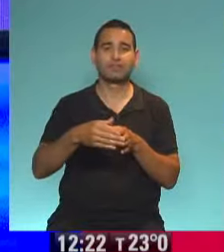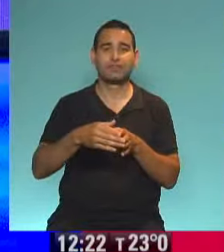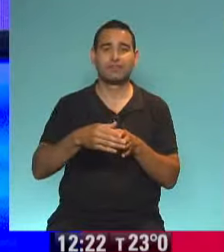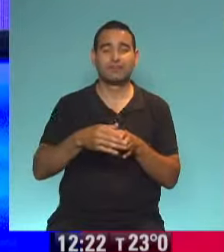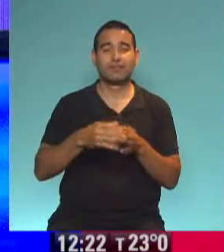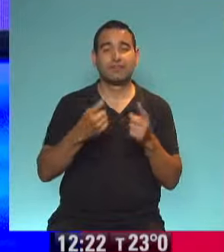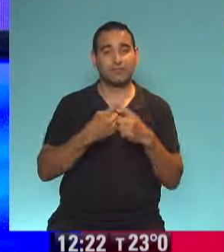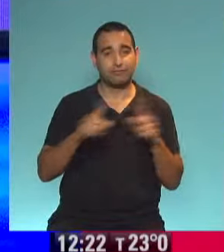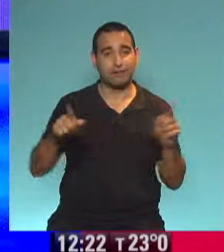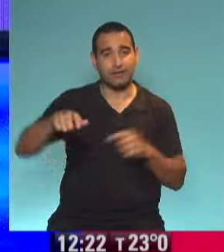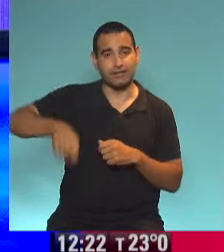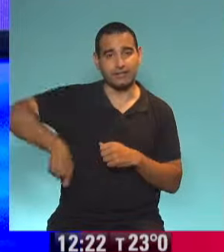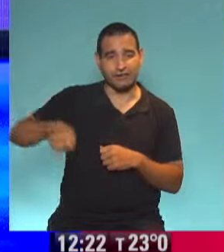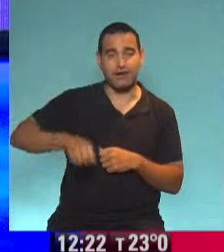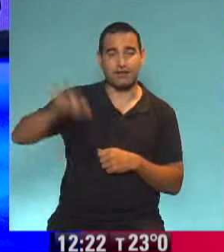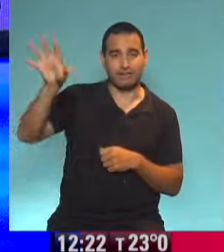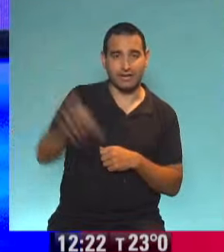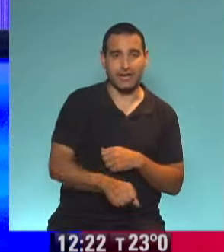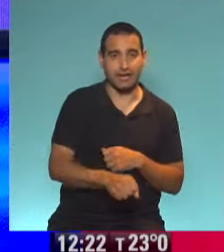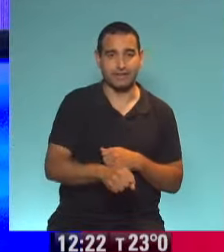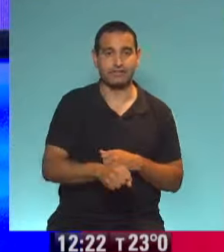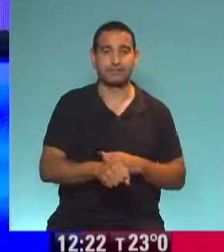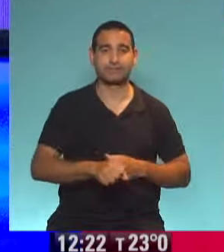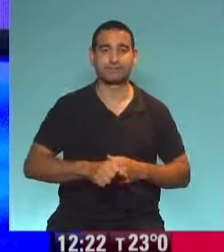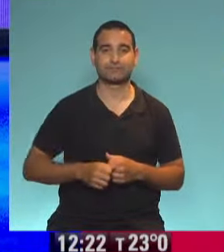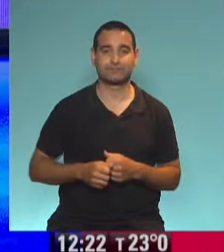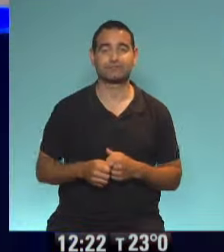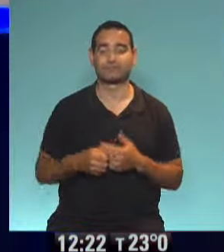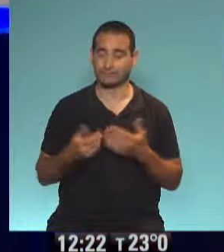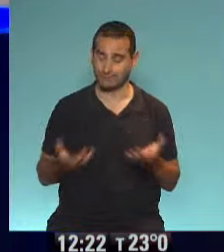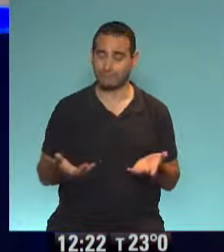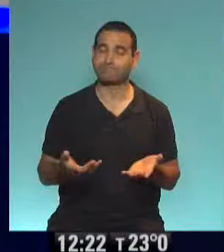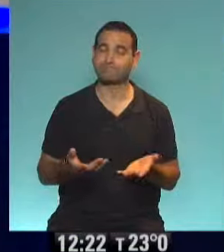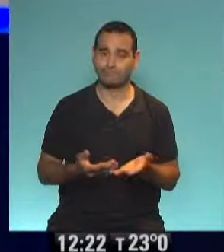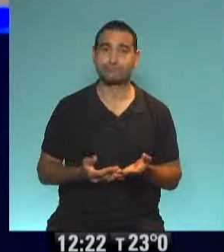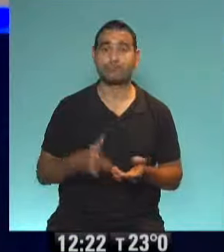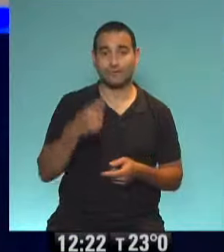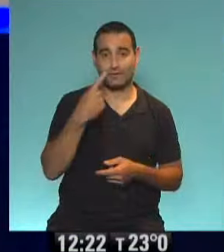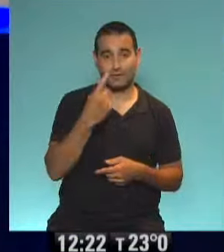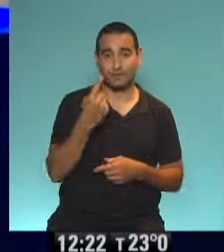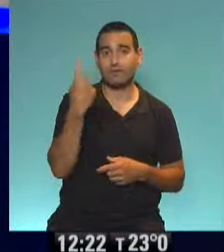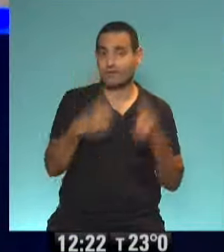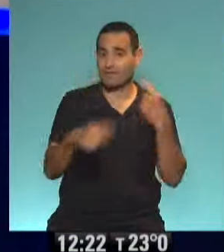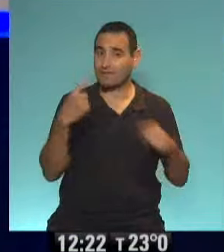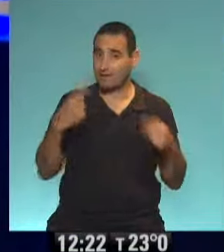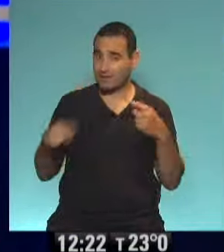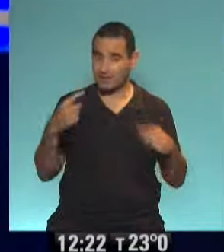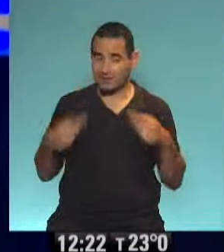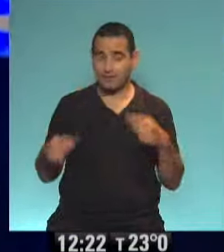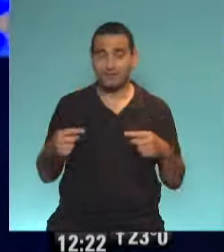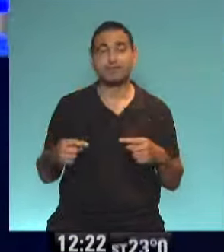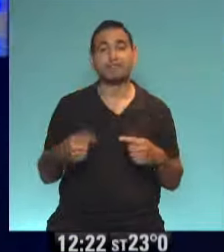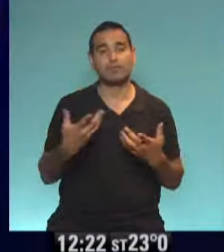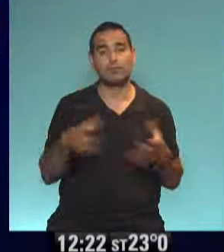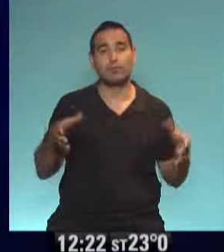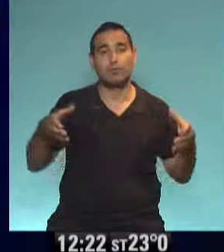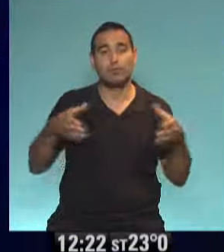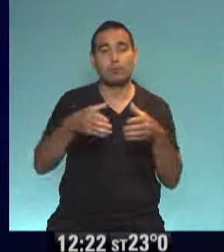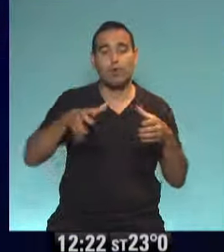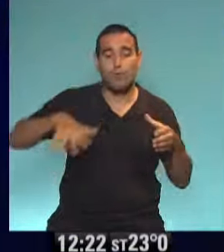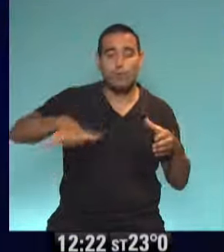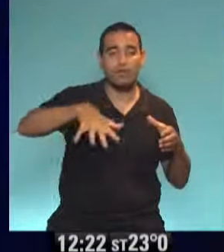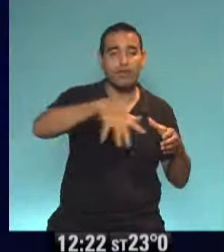circunstancias, por supuesto, lo que quiero decir es que las trajeron a las personas esclavizadas. Entonces este crisol en realidad ya no es un crisol, sino es un conjunto de comunidades